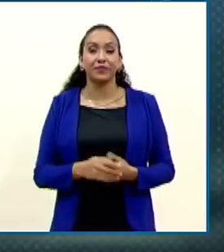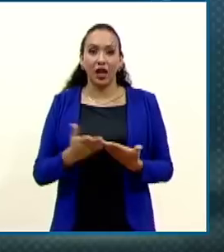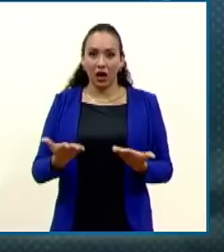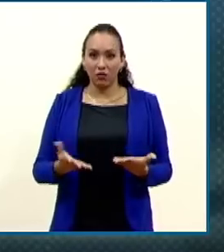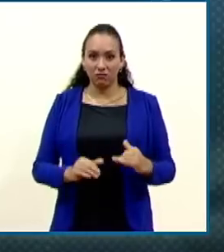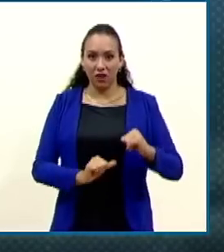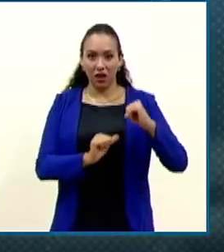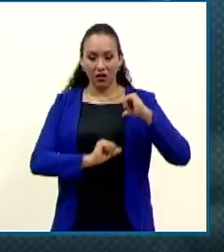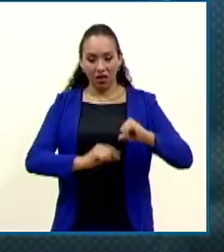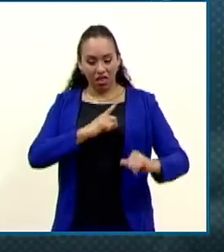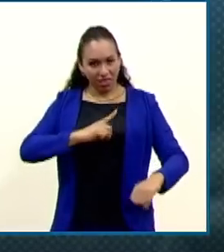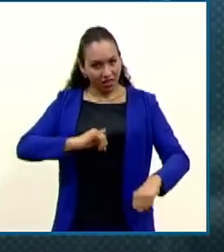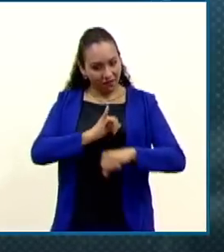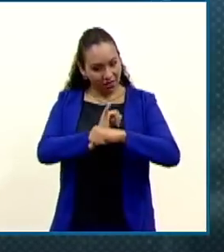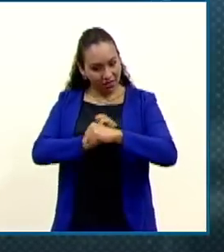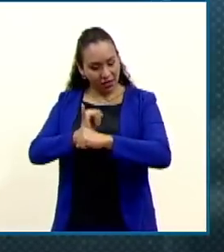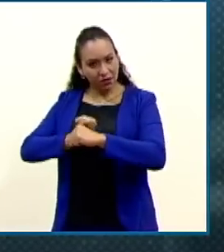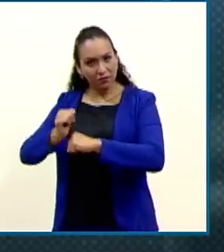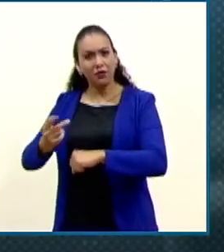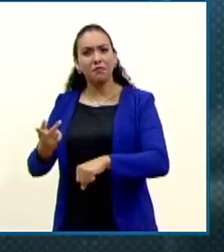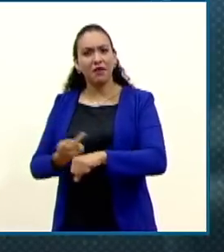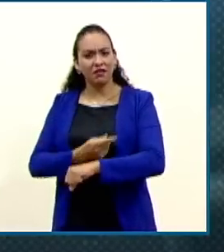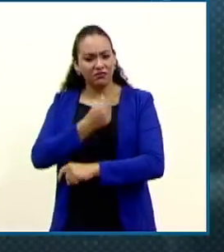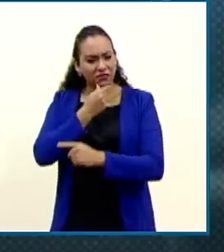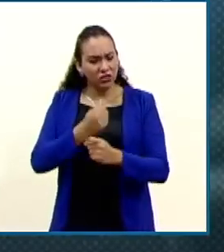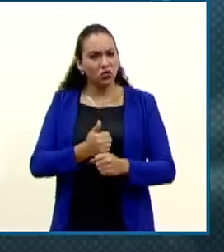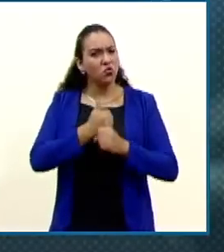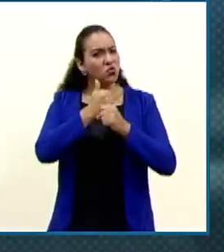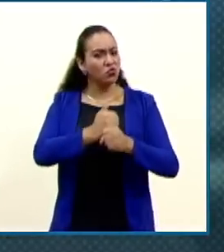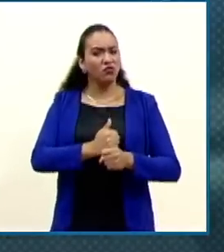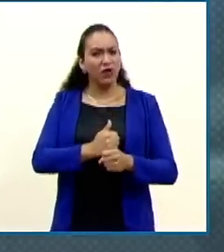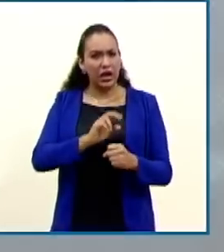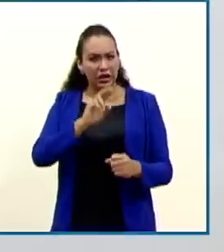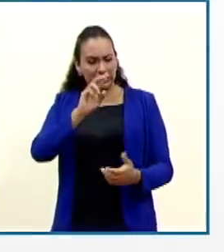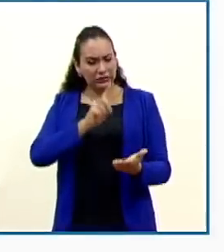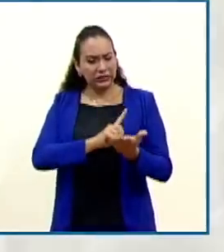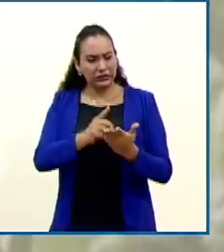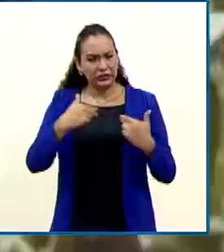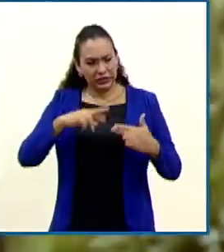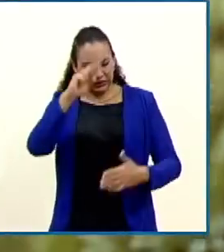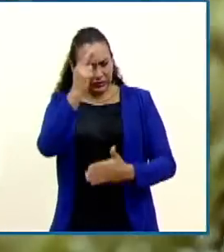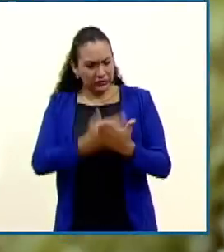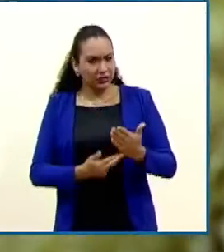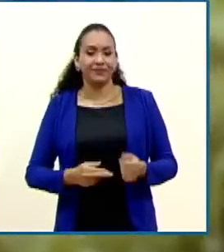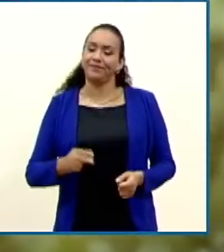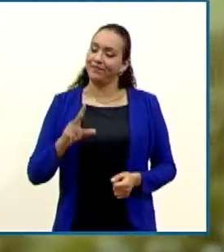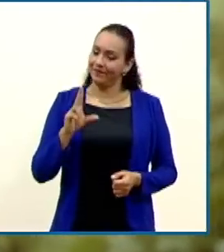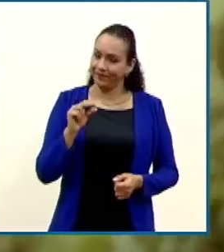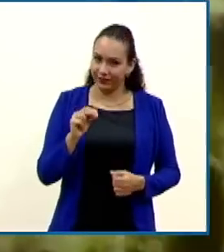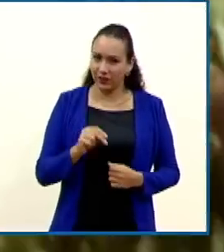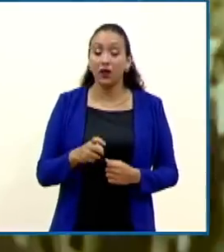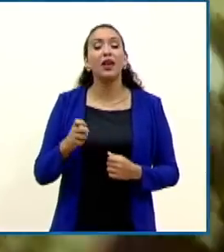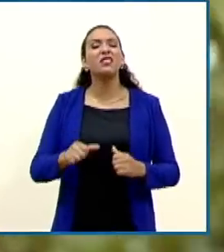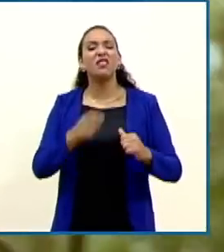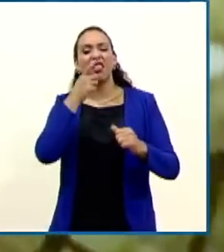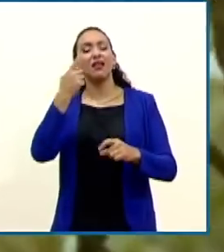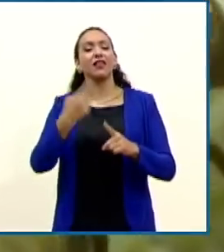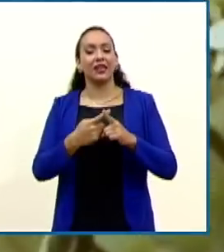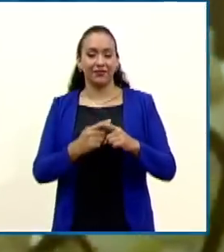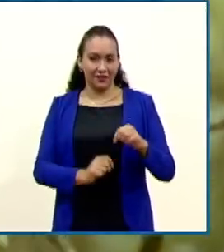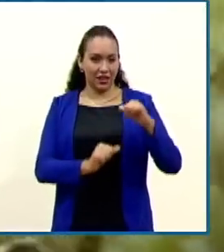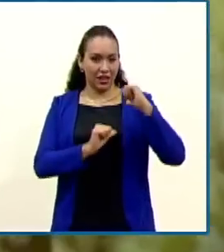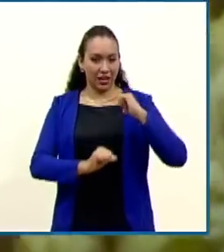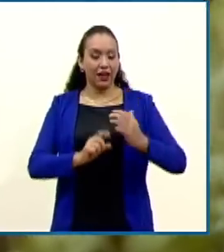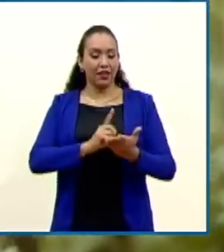autoridades que investigan estos casos. Así lo señaló la Unidad General de Conocimiento Científico y Derechos Humanos de la Suprema